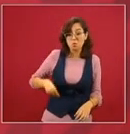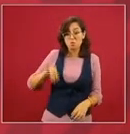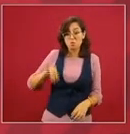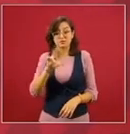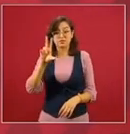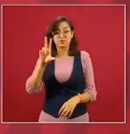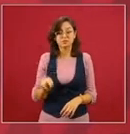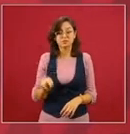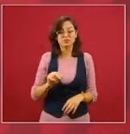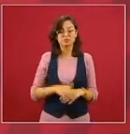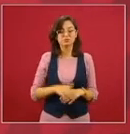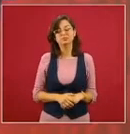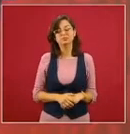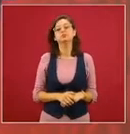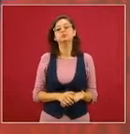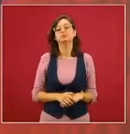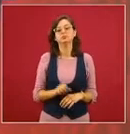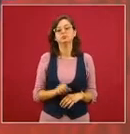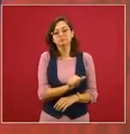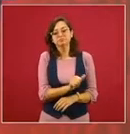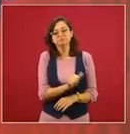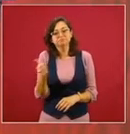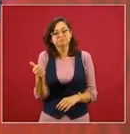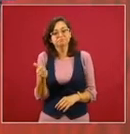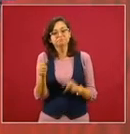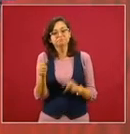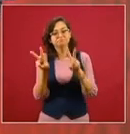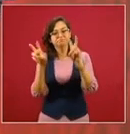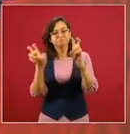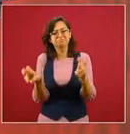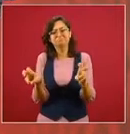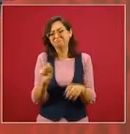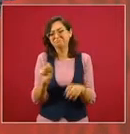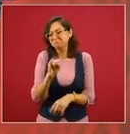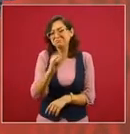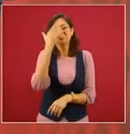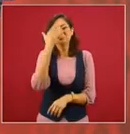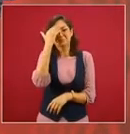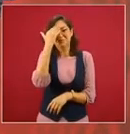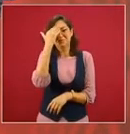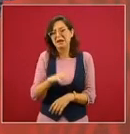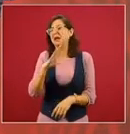pues ya se sabe que había encubrimiento